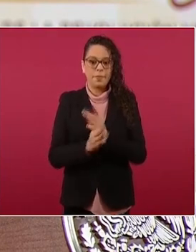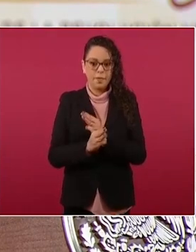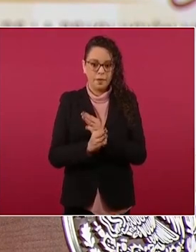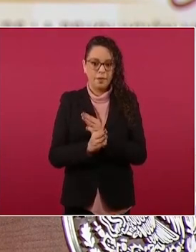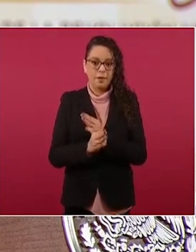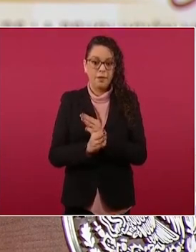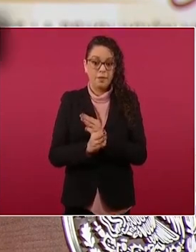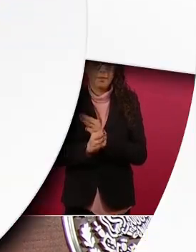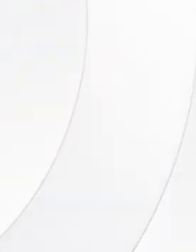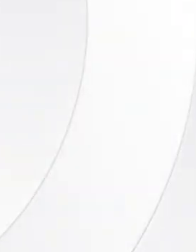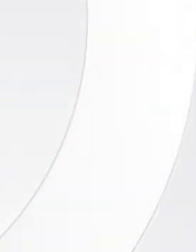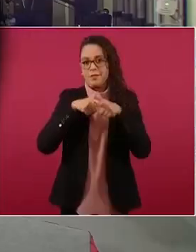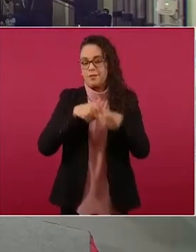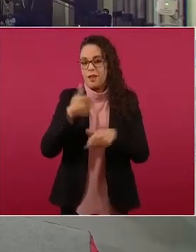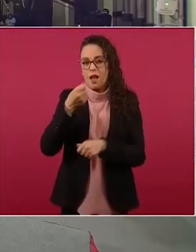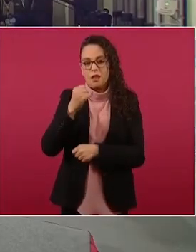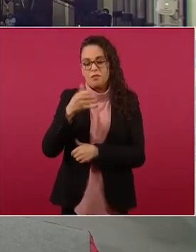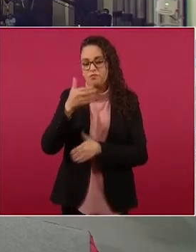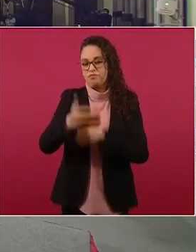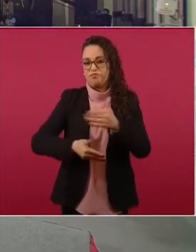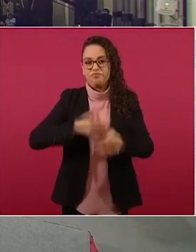los médicos generales. Yo